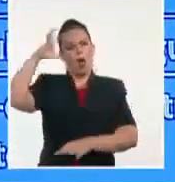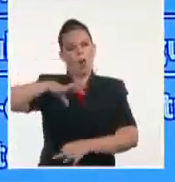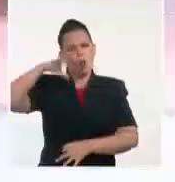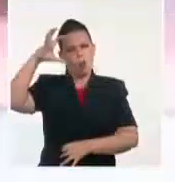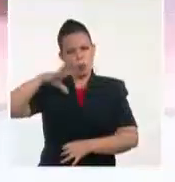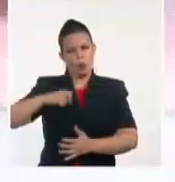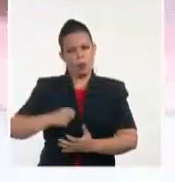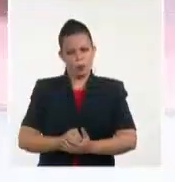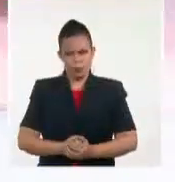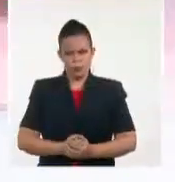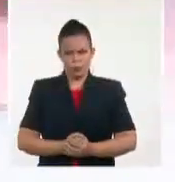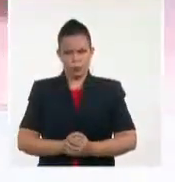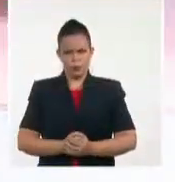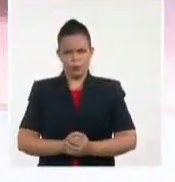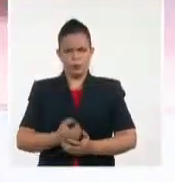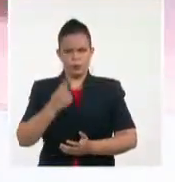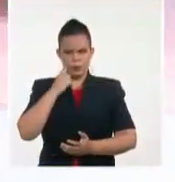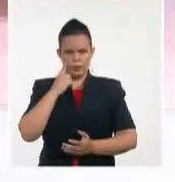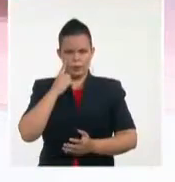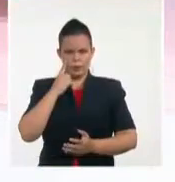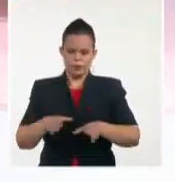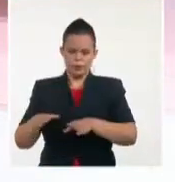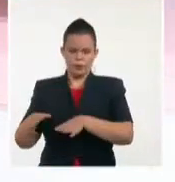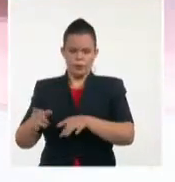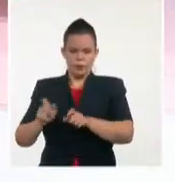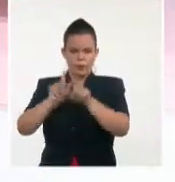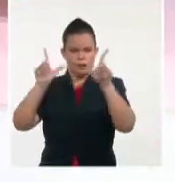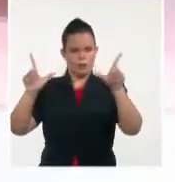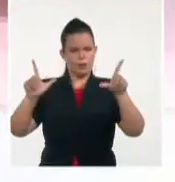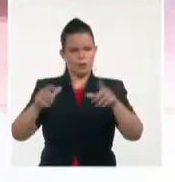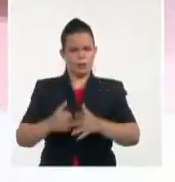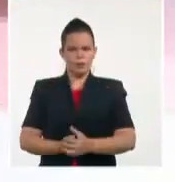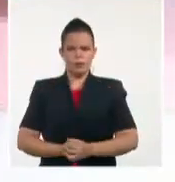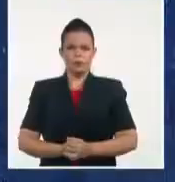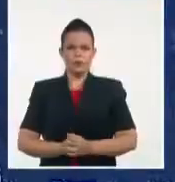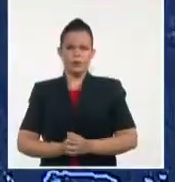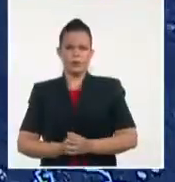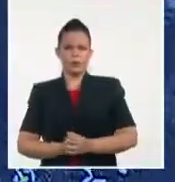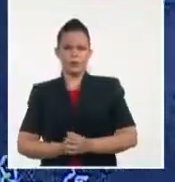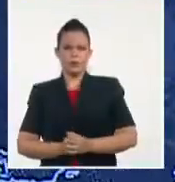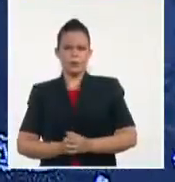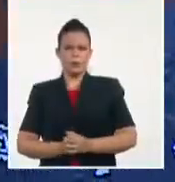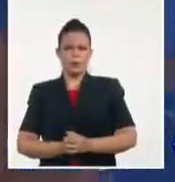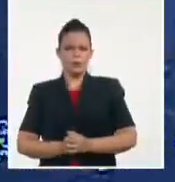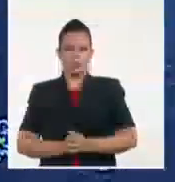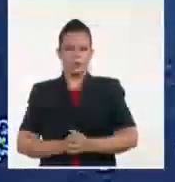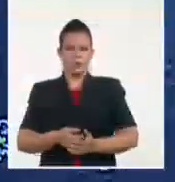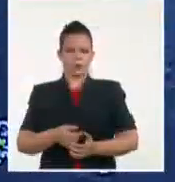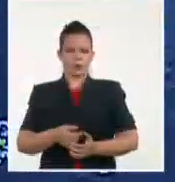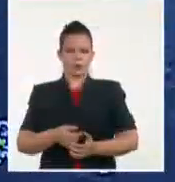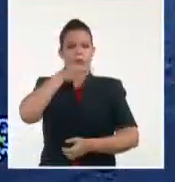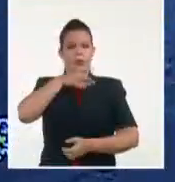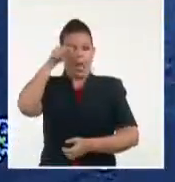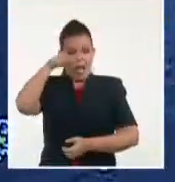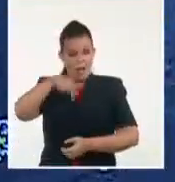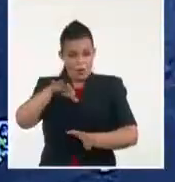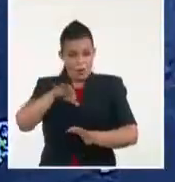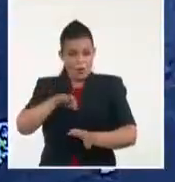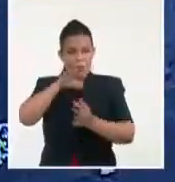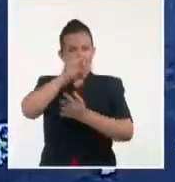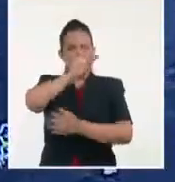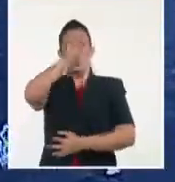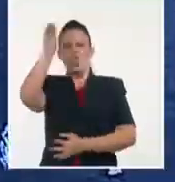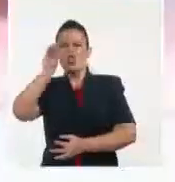entonces en la próxima diapositiva nuevamente la posición actual de Elsa, y Elsa